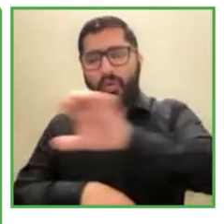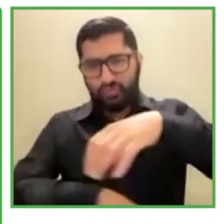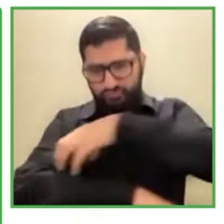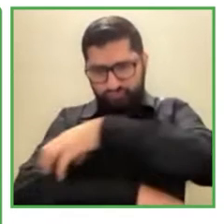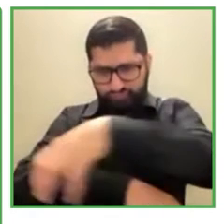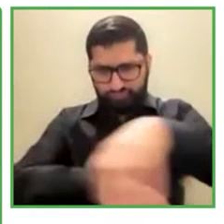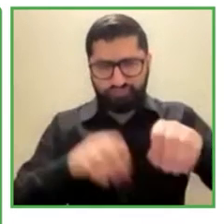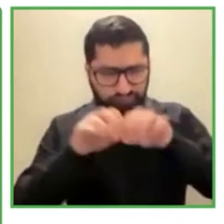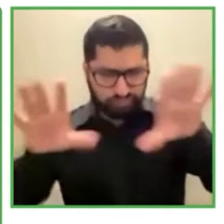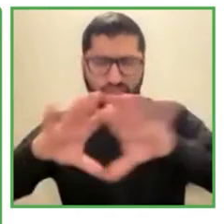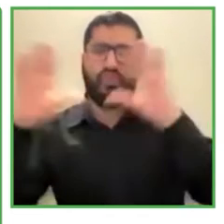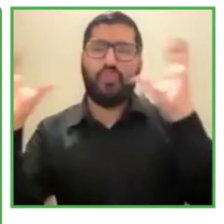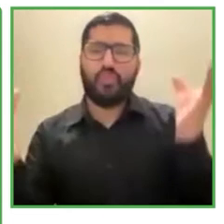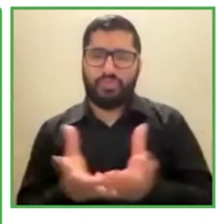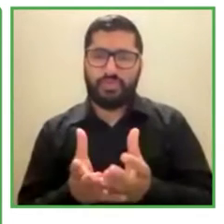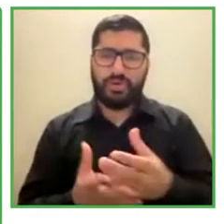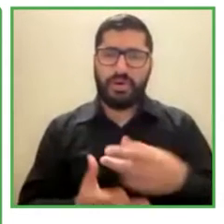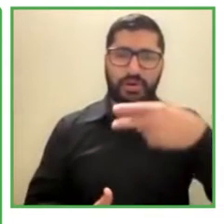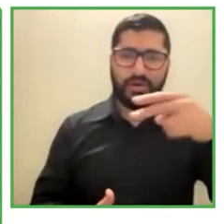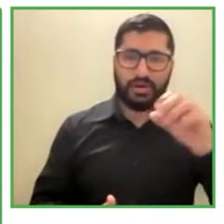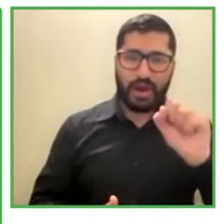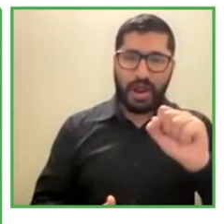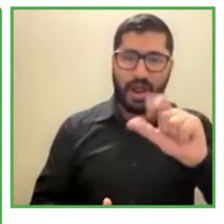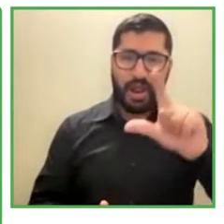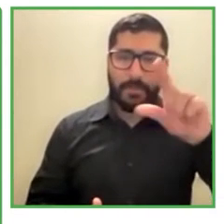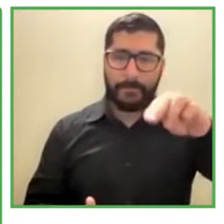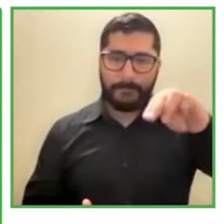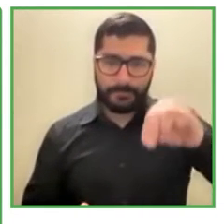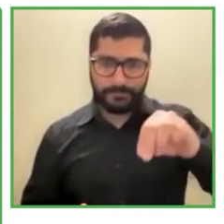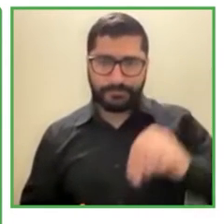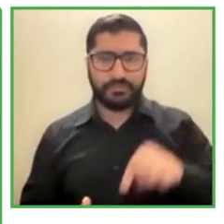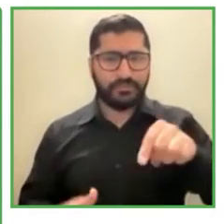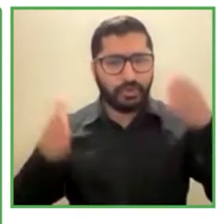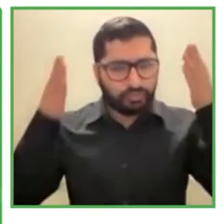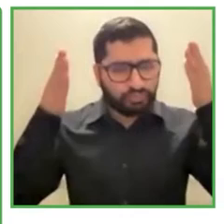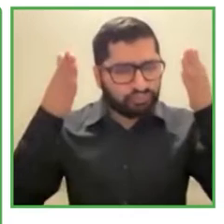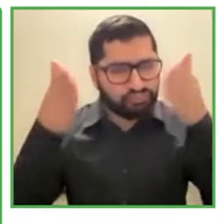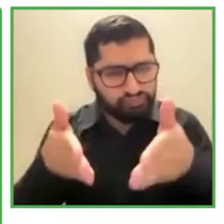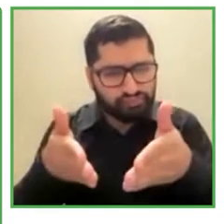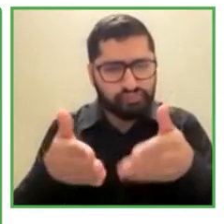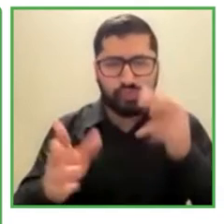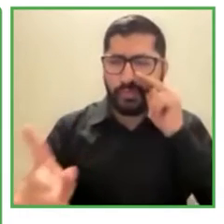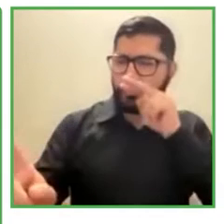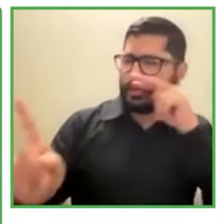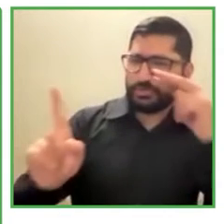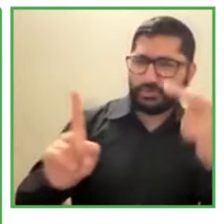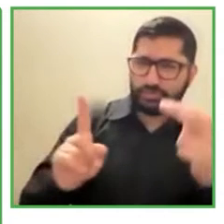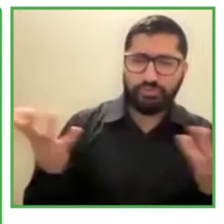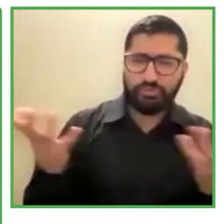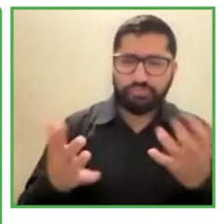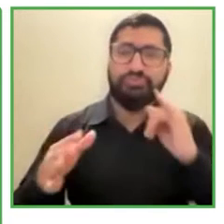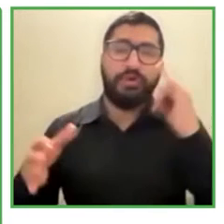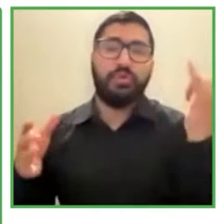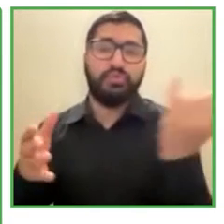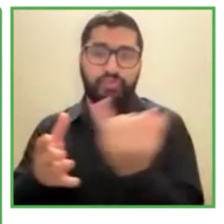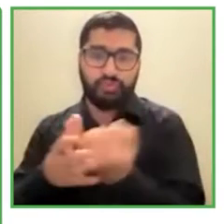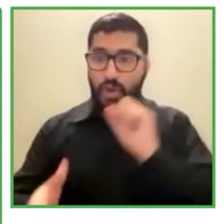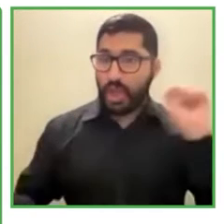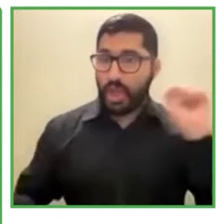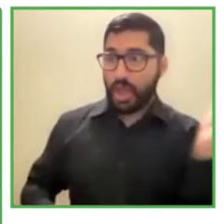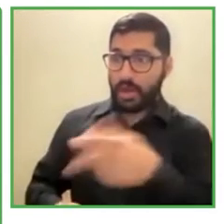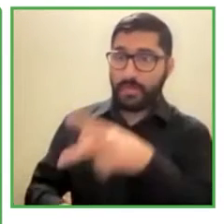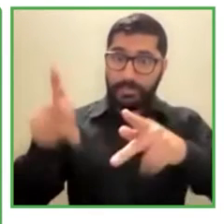Helm básicamente tiene una visión que es promover la inclusión total de personas con discapacidades en todos los aspectos de la